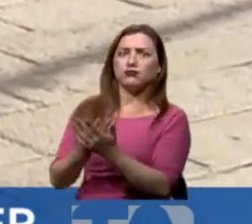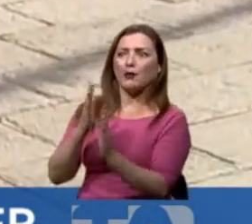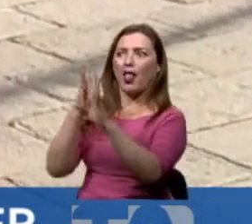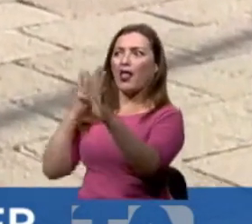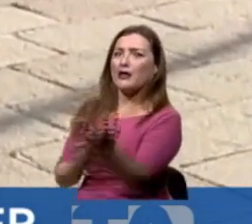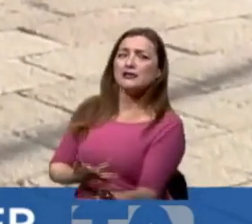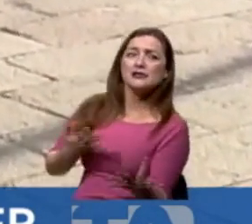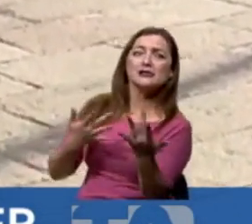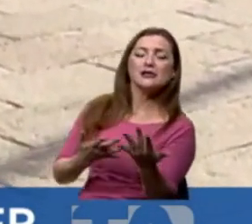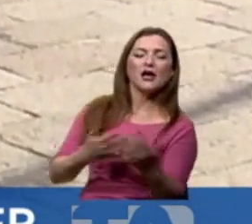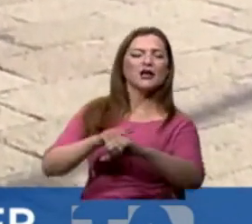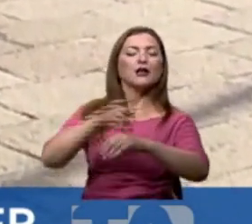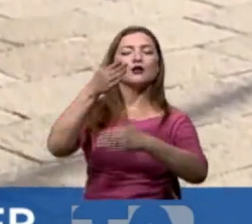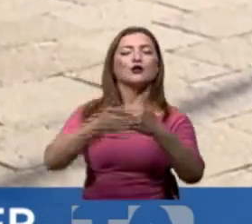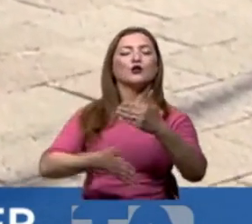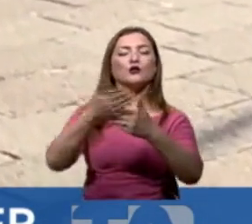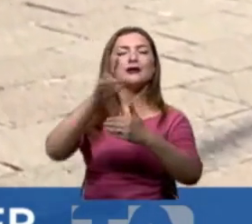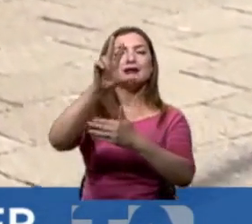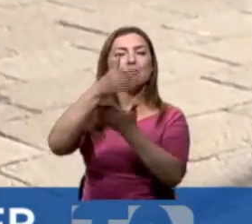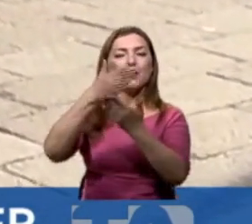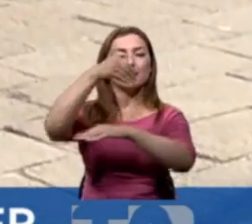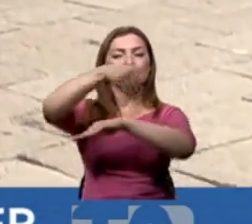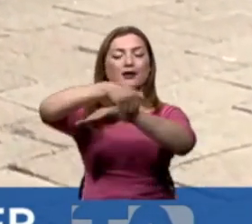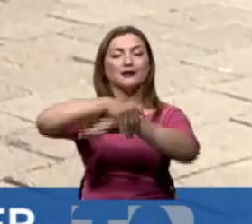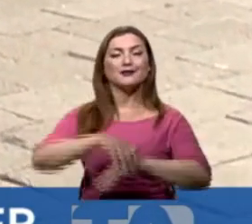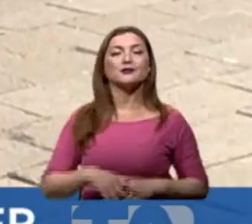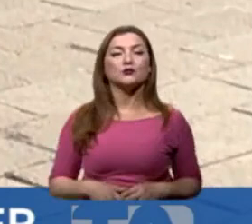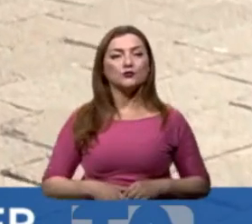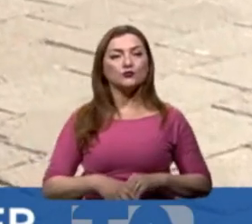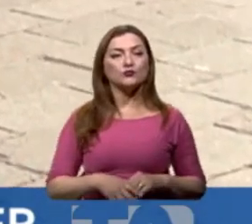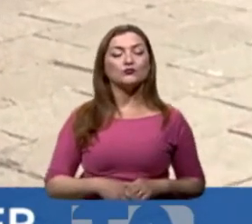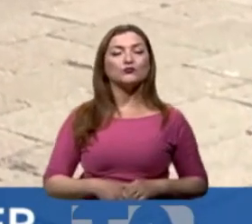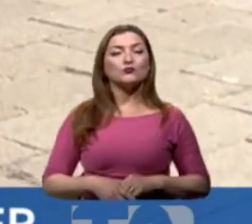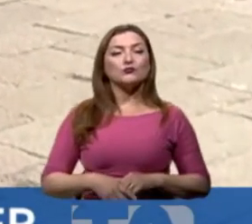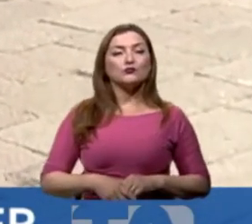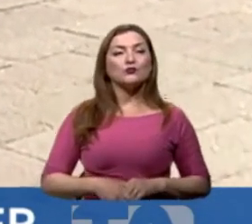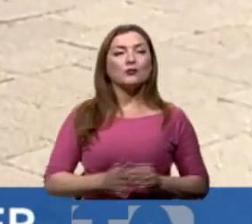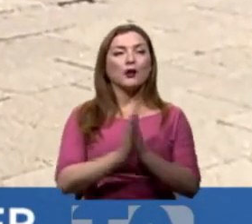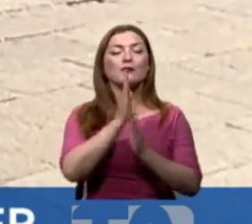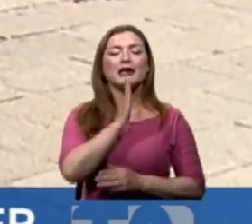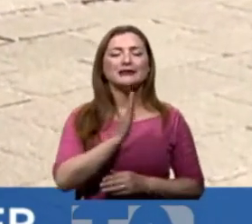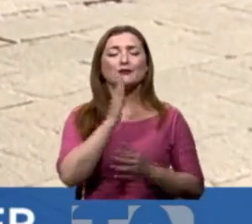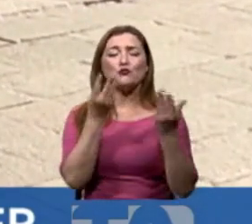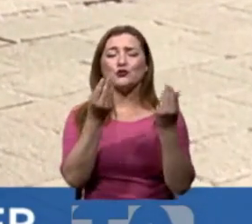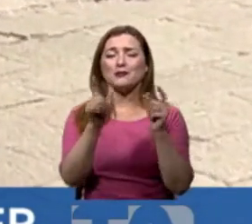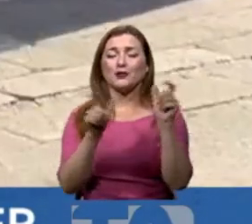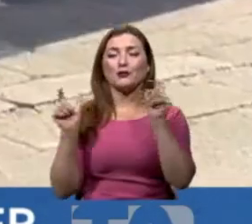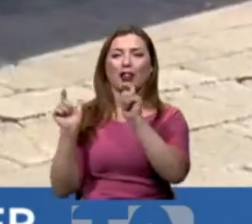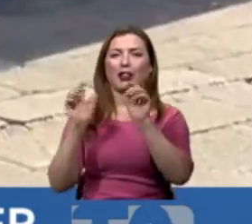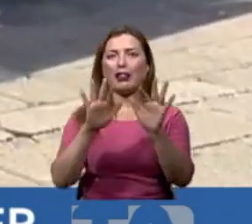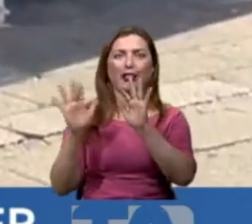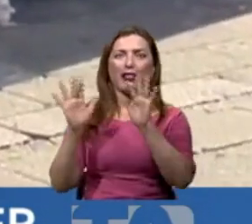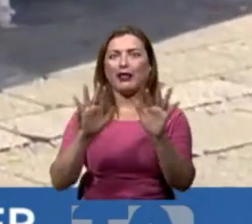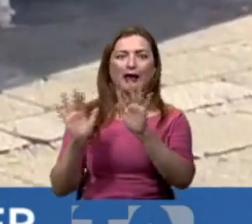esperando. ¿Hasta qué hora van a estar? Vamos a estar hasta las 3:30 p.m. Lo que les pedimos es un poquito de paciencia, porque realmente nos ha sorprendido desde